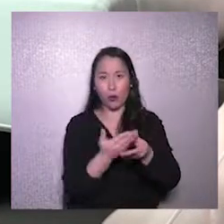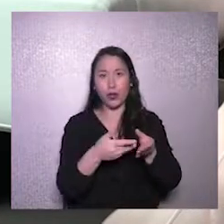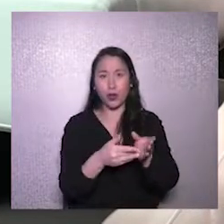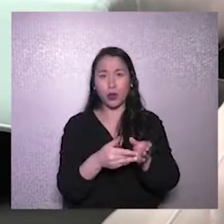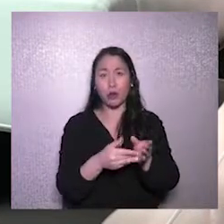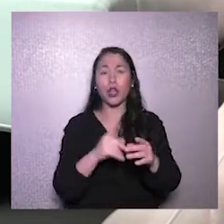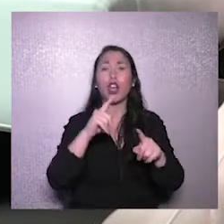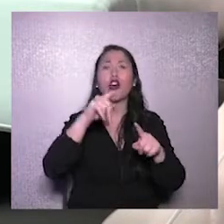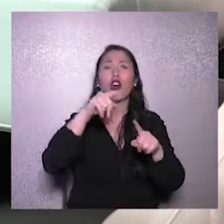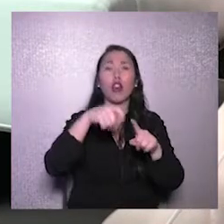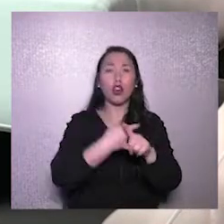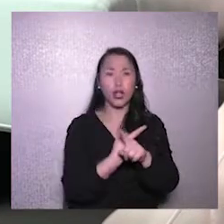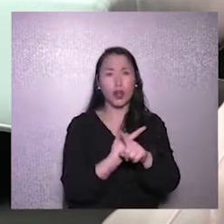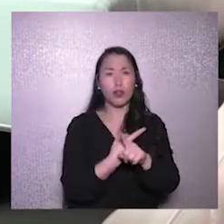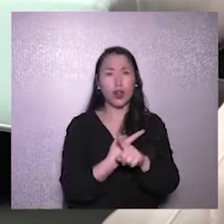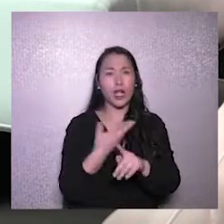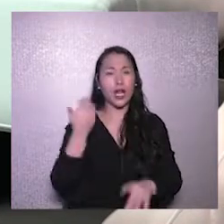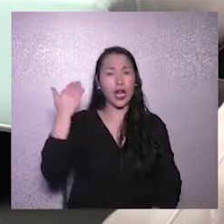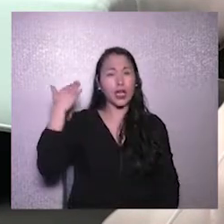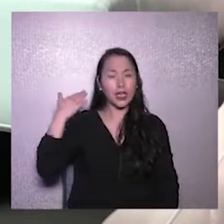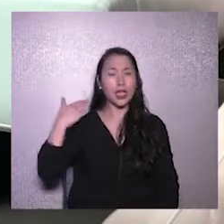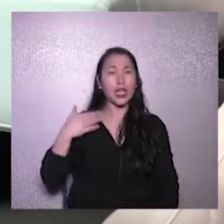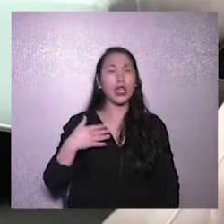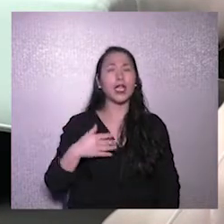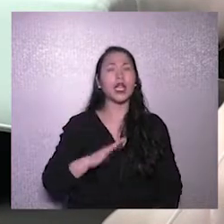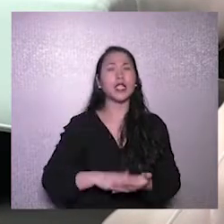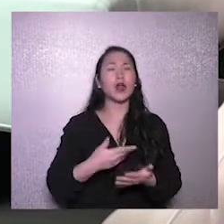volver a lo mejor de la tradición de la salud pública chilena.